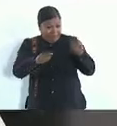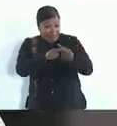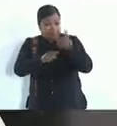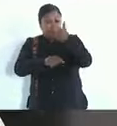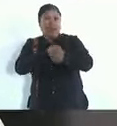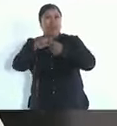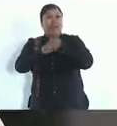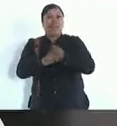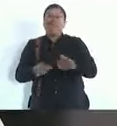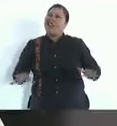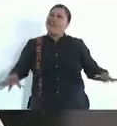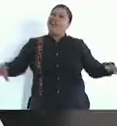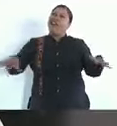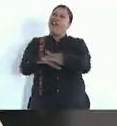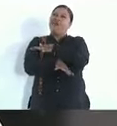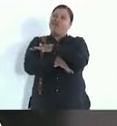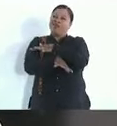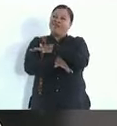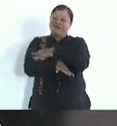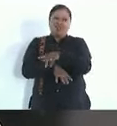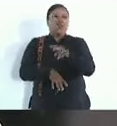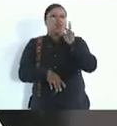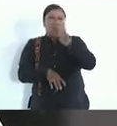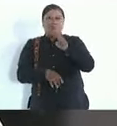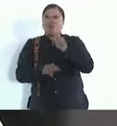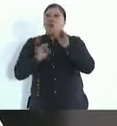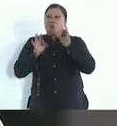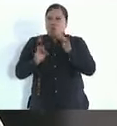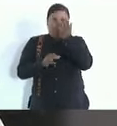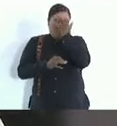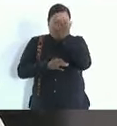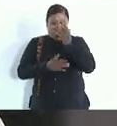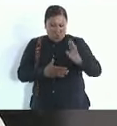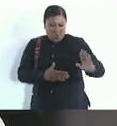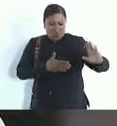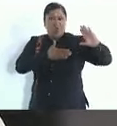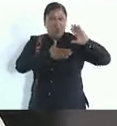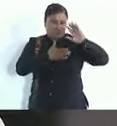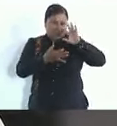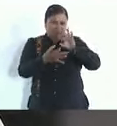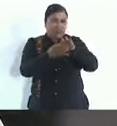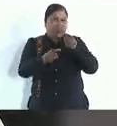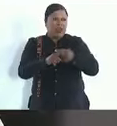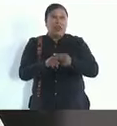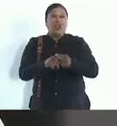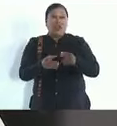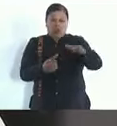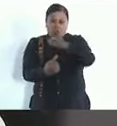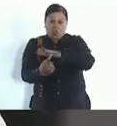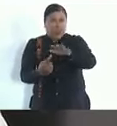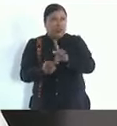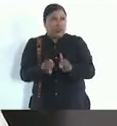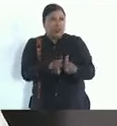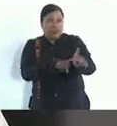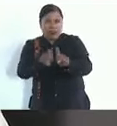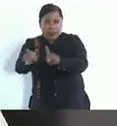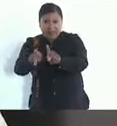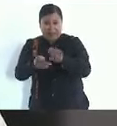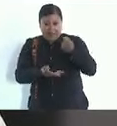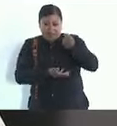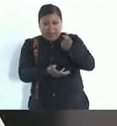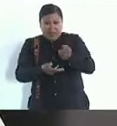cosas cambiaron. Se hizo evidente el compromiso del gobierno con las comunidades rurales y alejadas, con una inversión